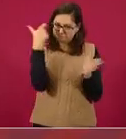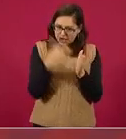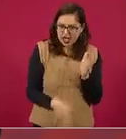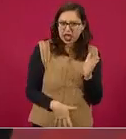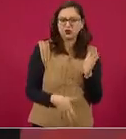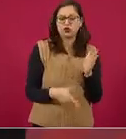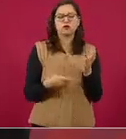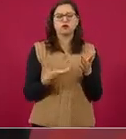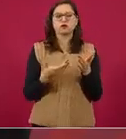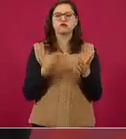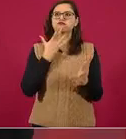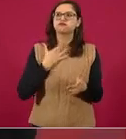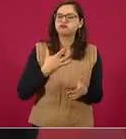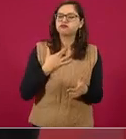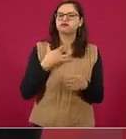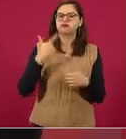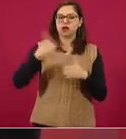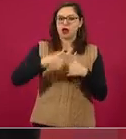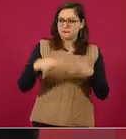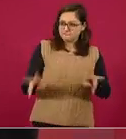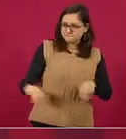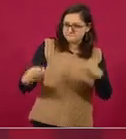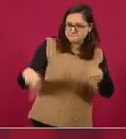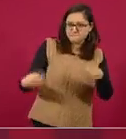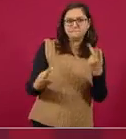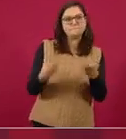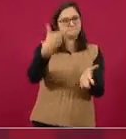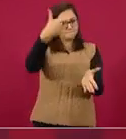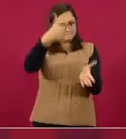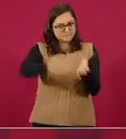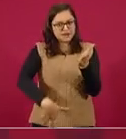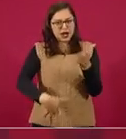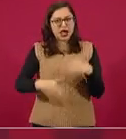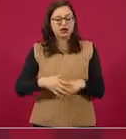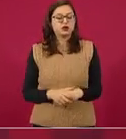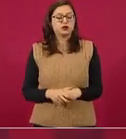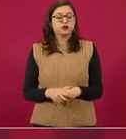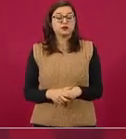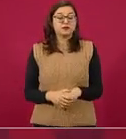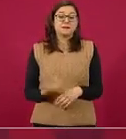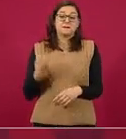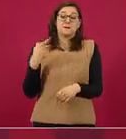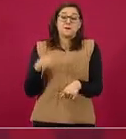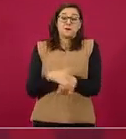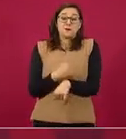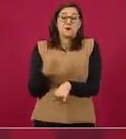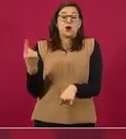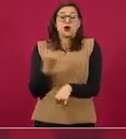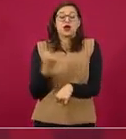Porque si dejamos a las empresas